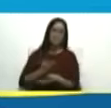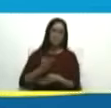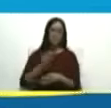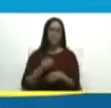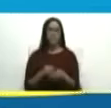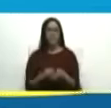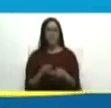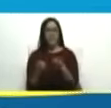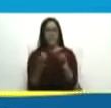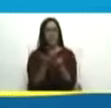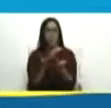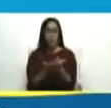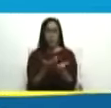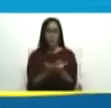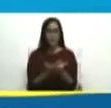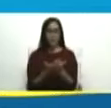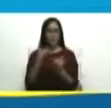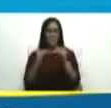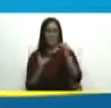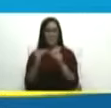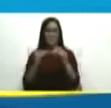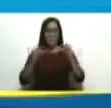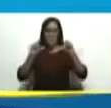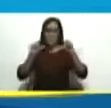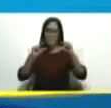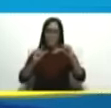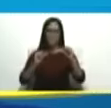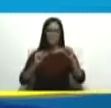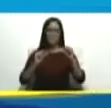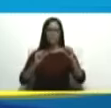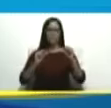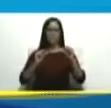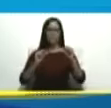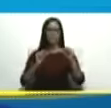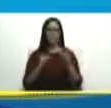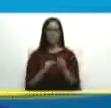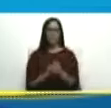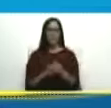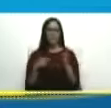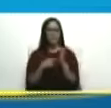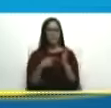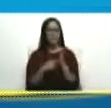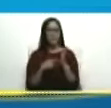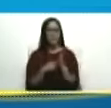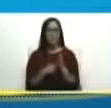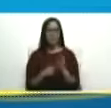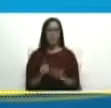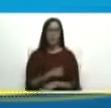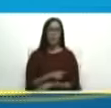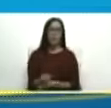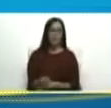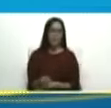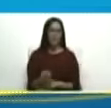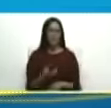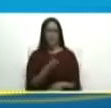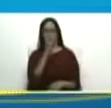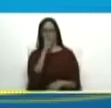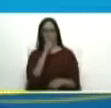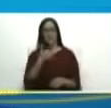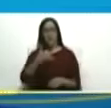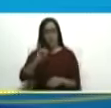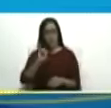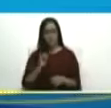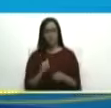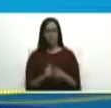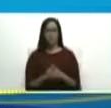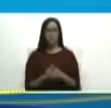los equilibrios mínimos de inflación, había una inflación inducida, brutal, como